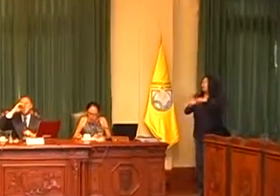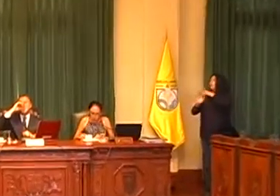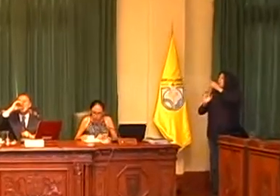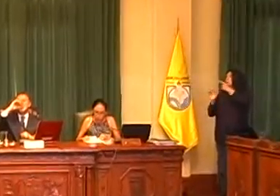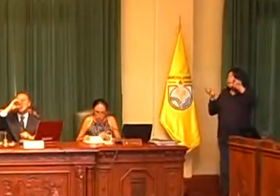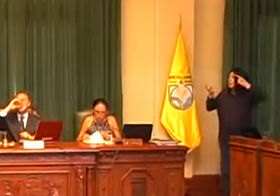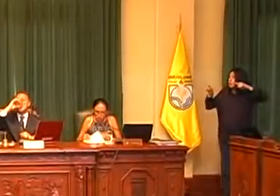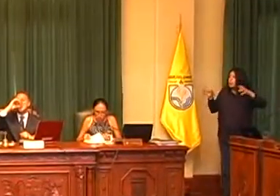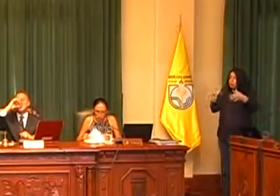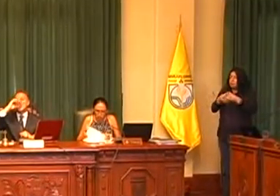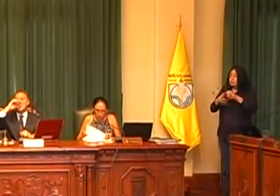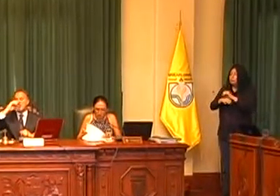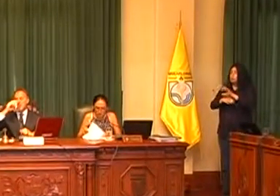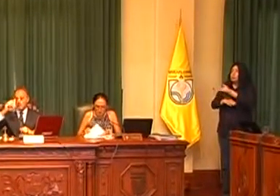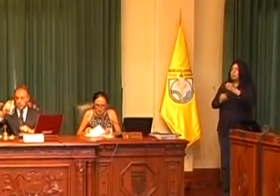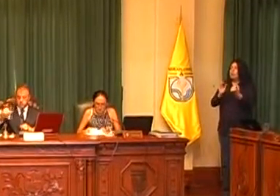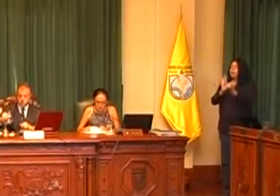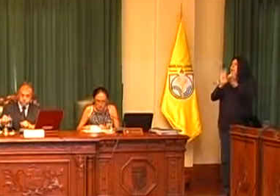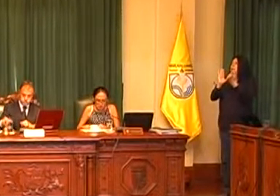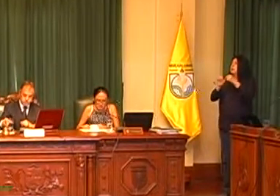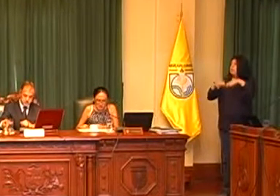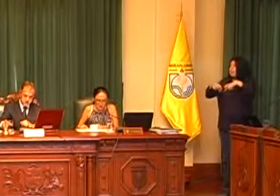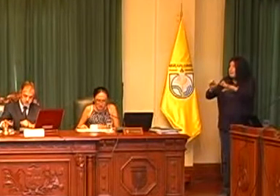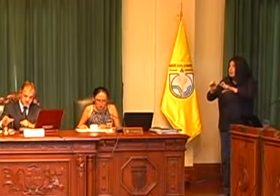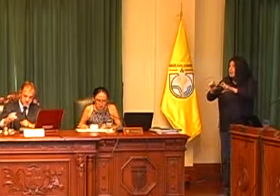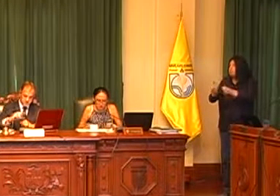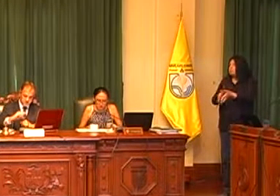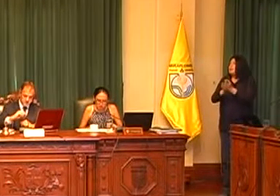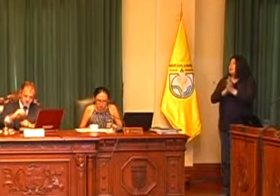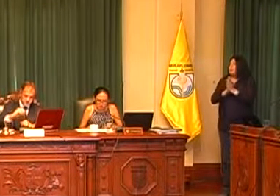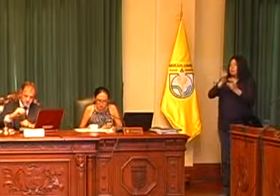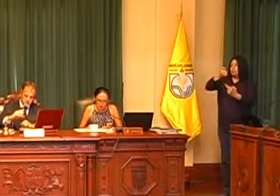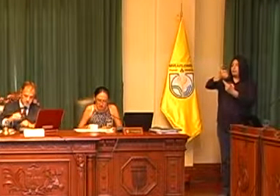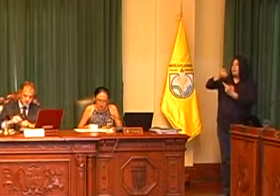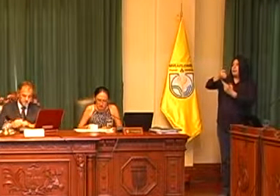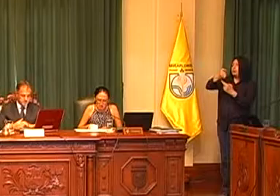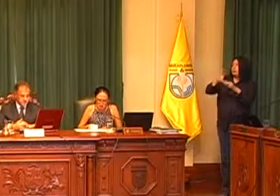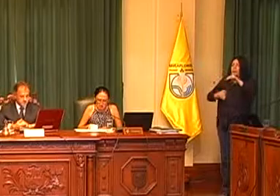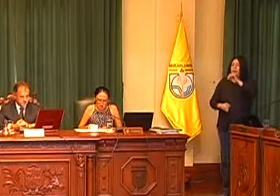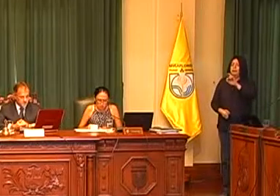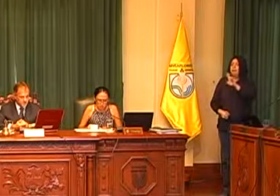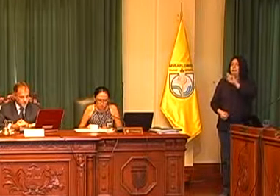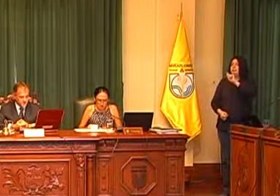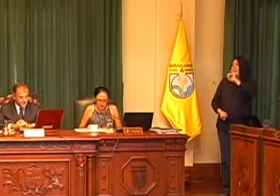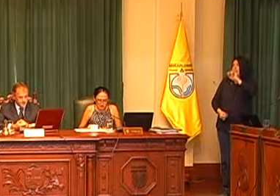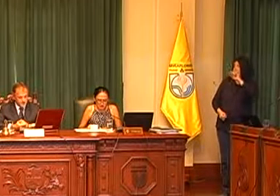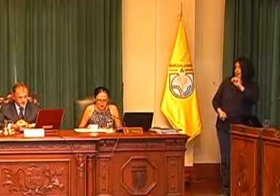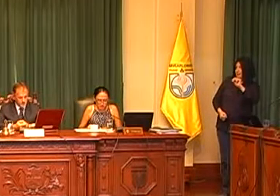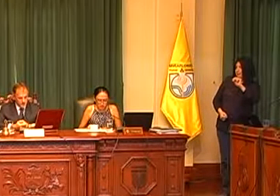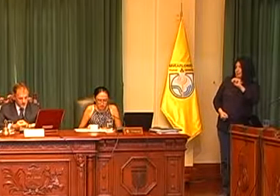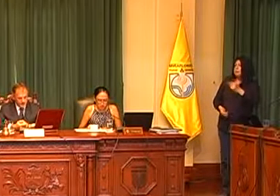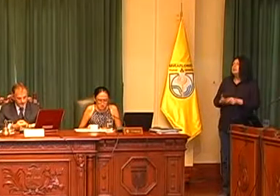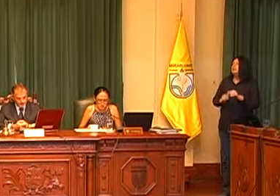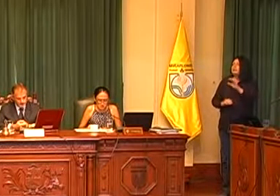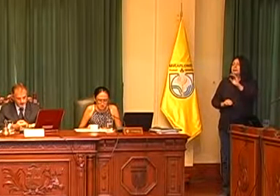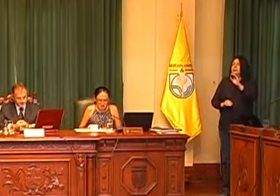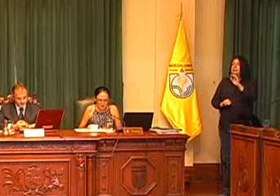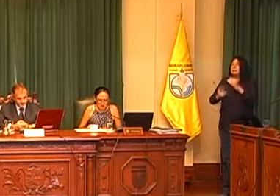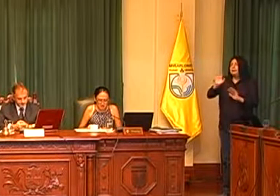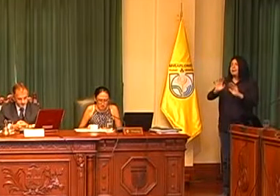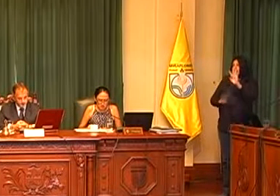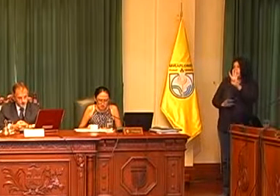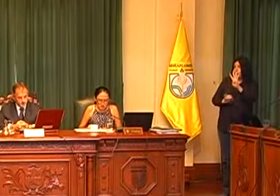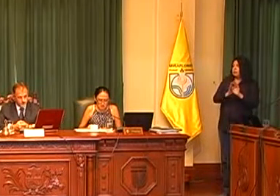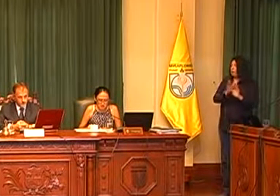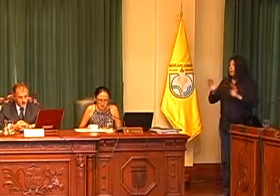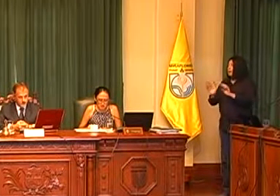Proyecto de acuerdo del Consejo que aprueba la licencia solicitada por el regidor Martín Marcial Bustamante Castro del 14 al 20